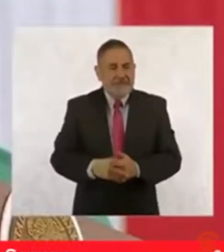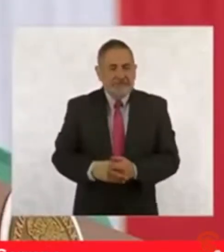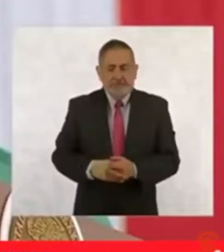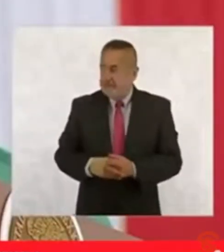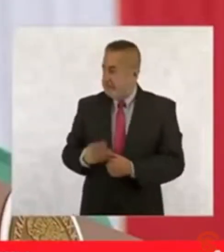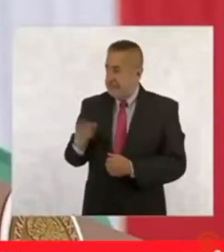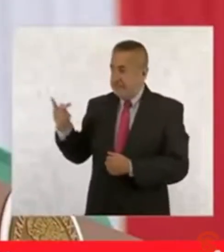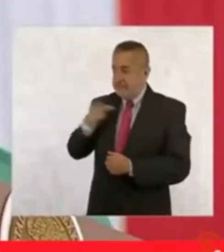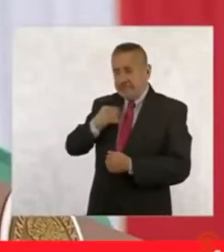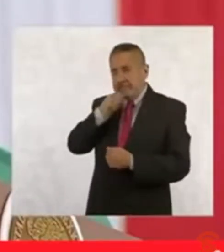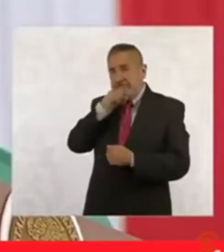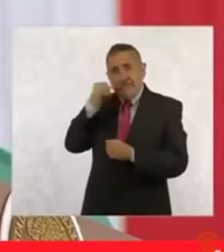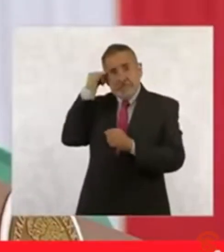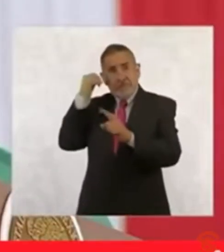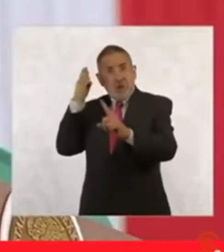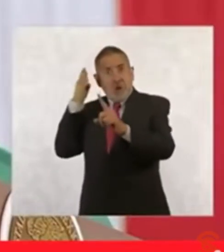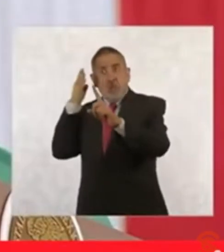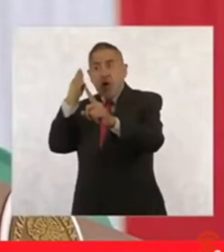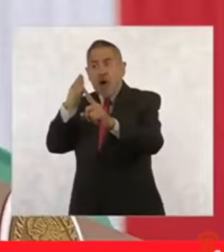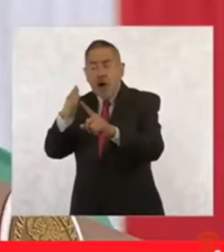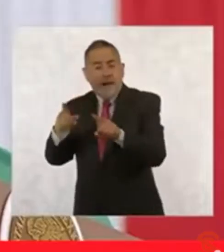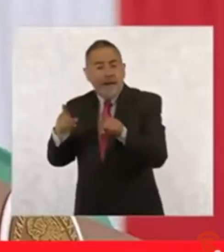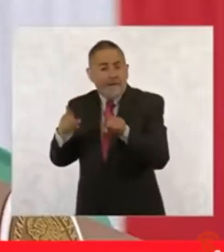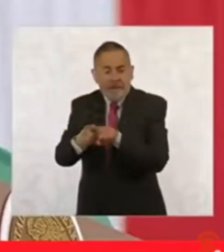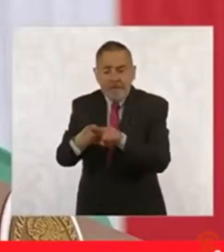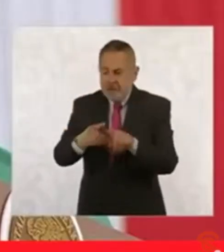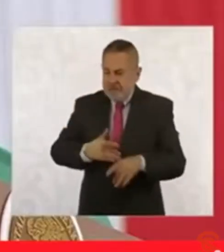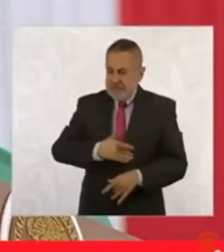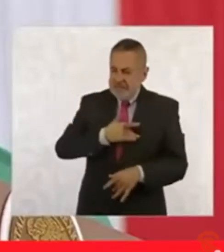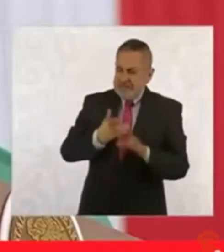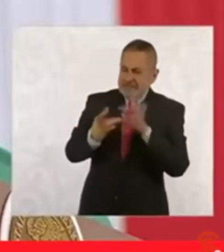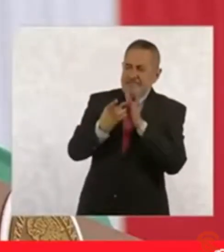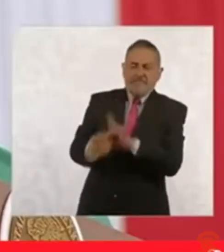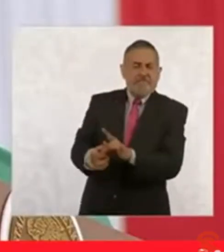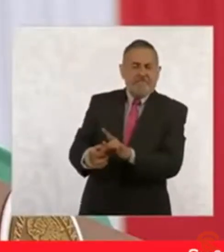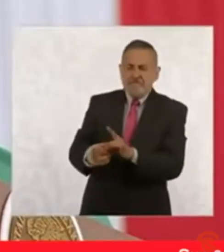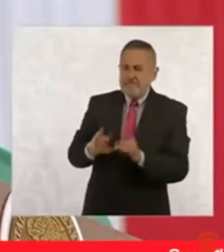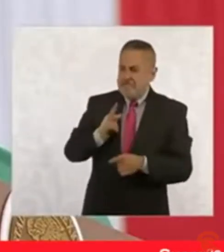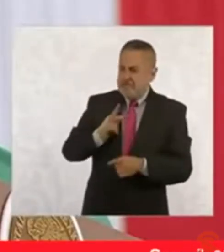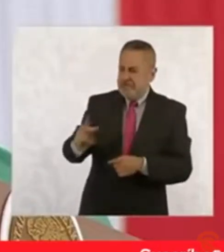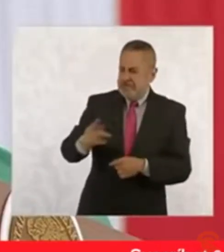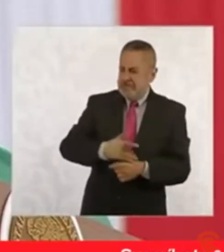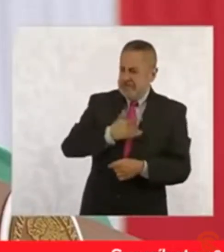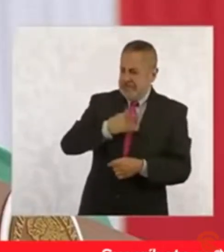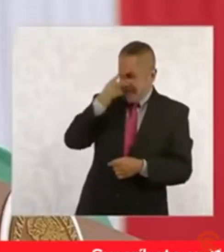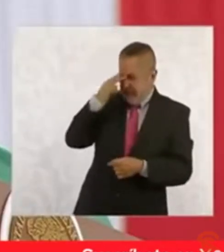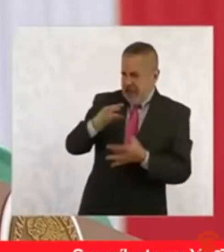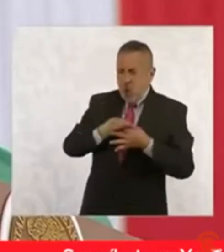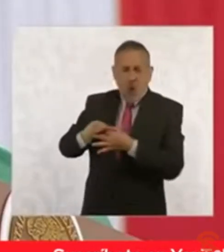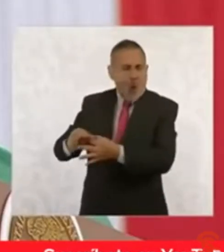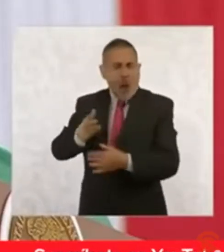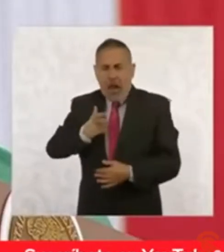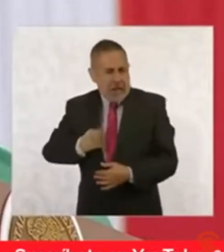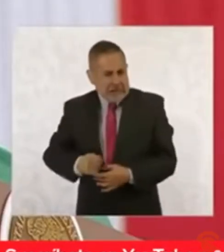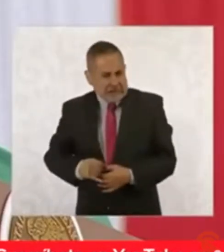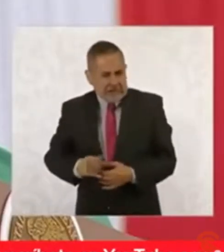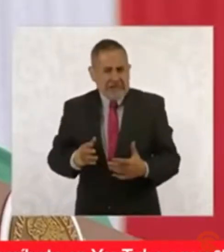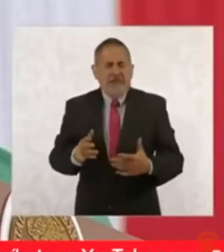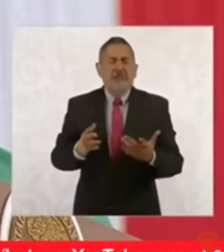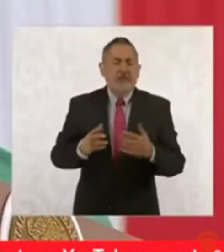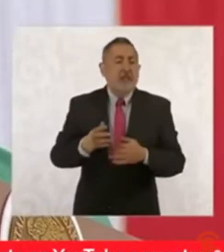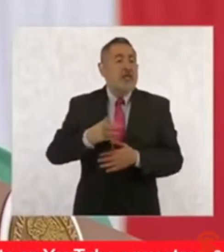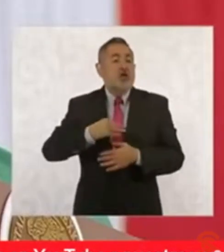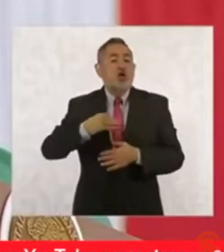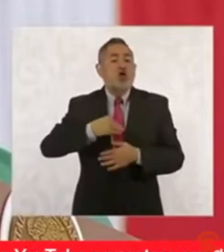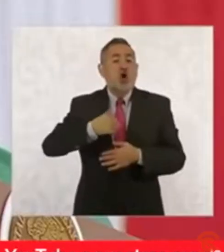compartimos proyecto, el humanismo mexicano, y porque no llegamos al